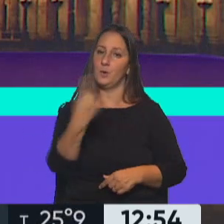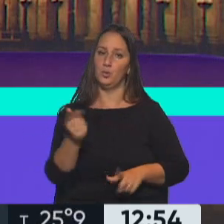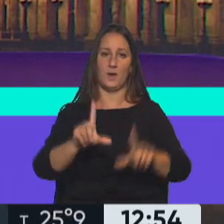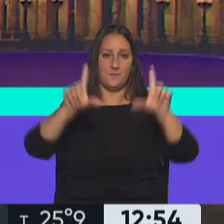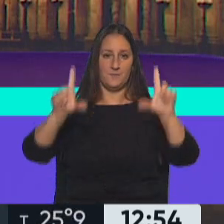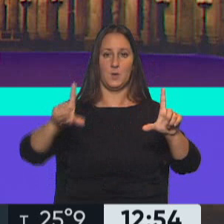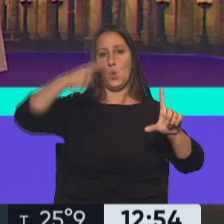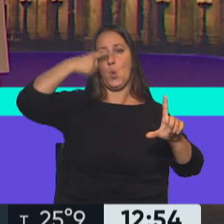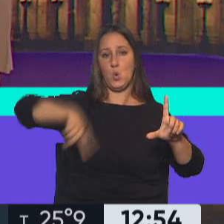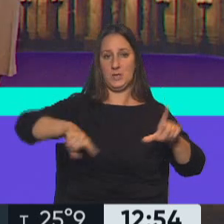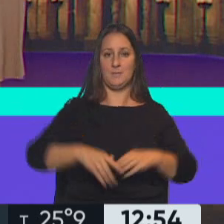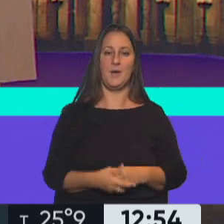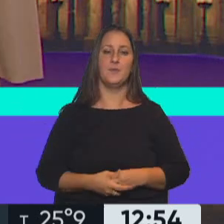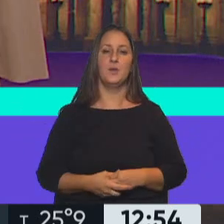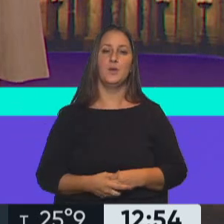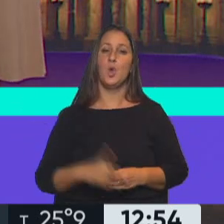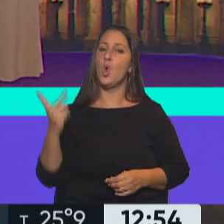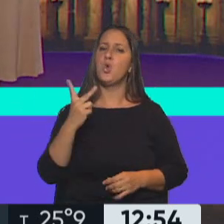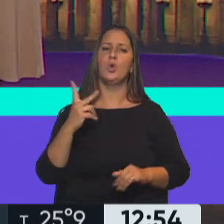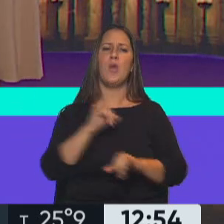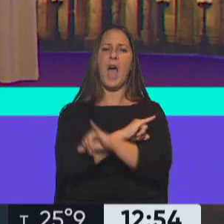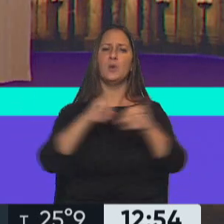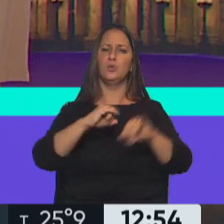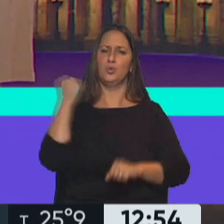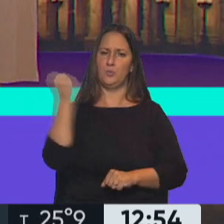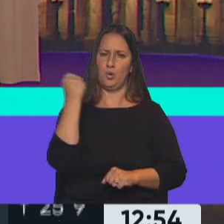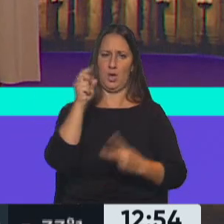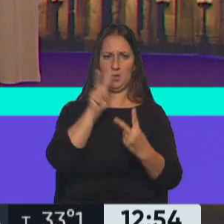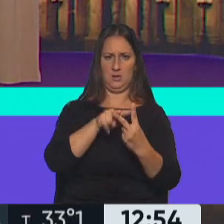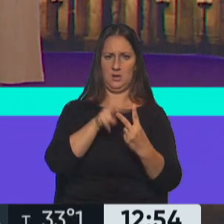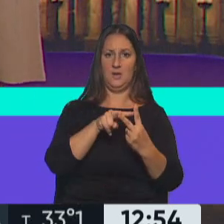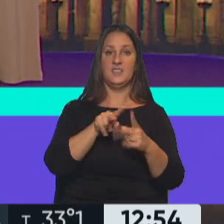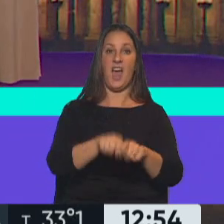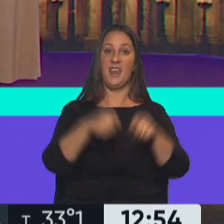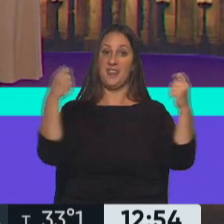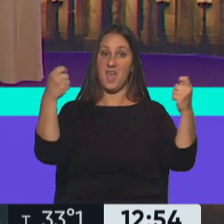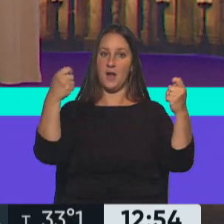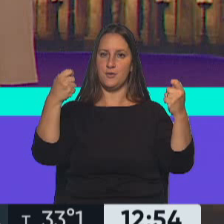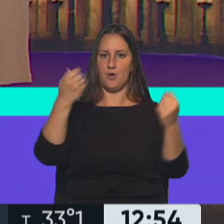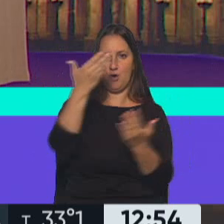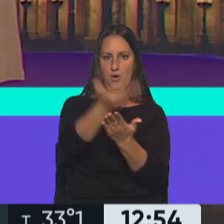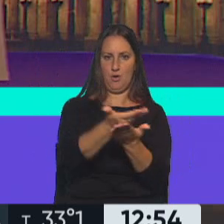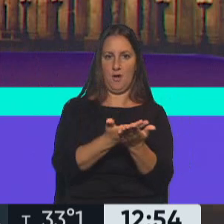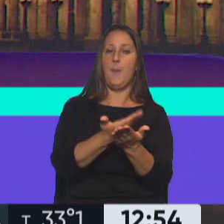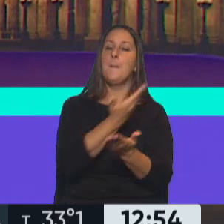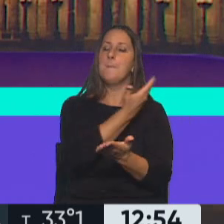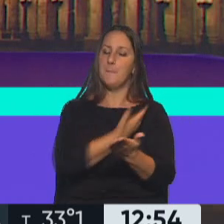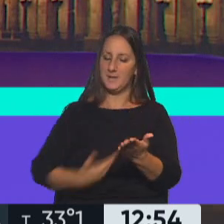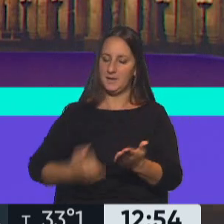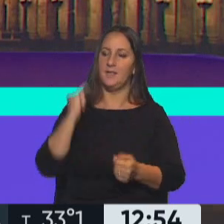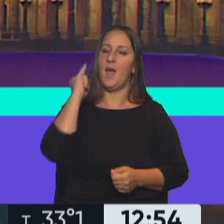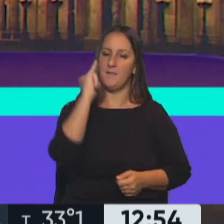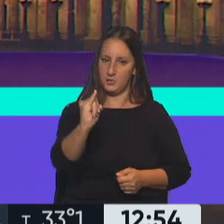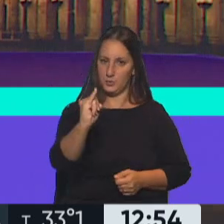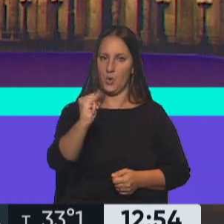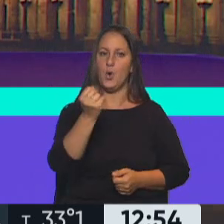la última si no me equivoco, los 2 grandes anuncios. Hoy ya estamos con tapa de los diarios con el primero. El presidente lo adelantó el martes.